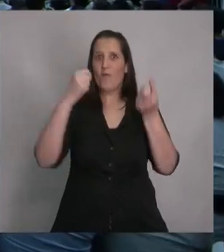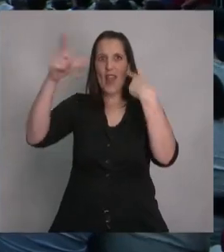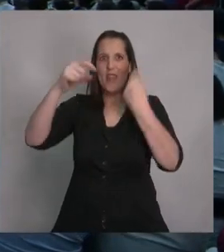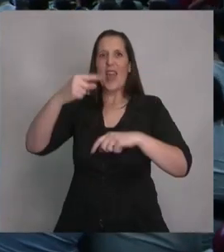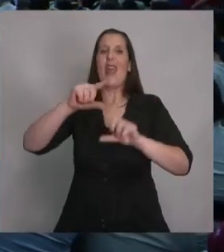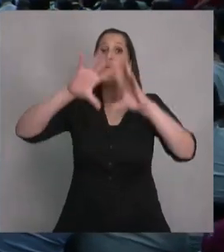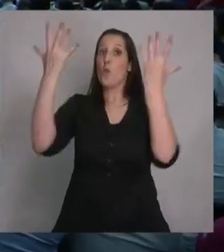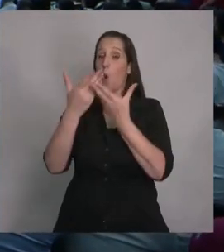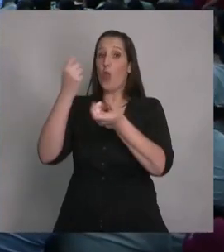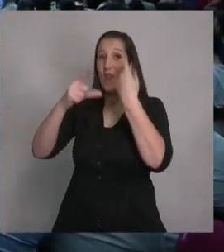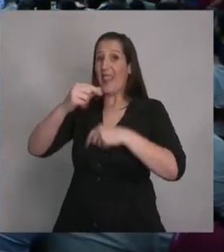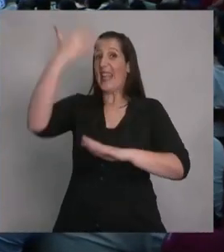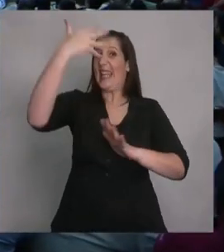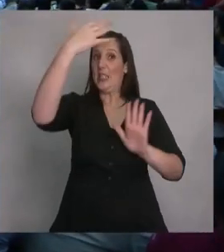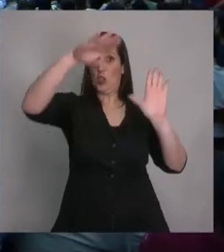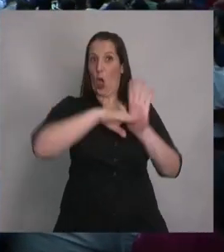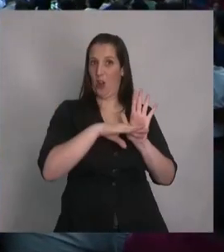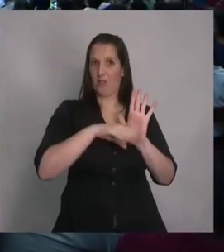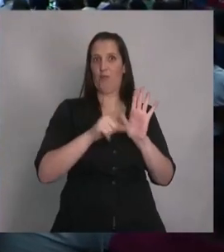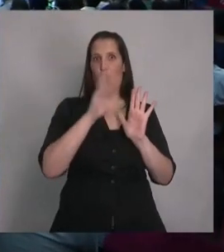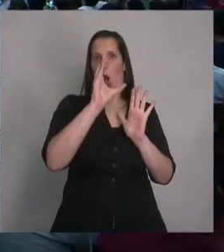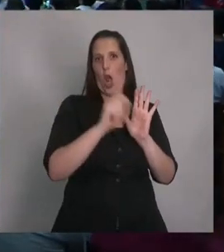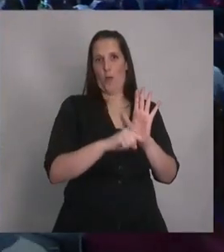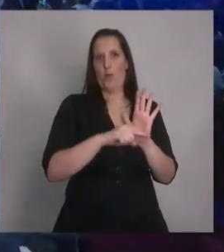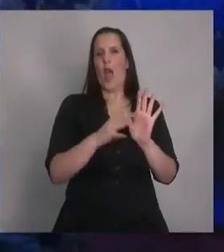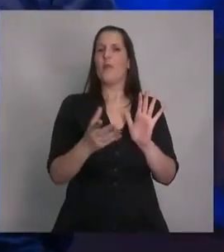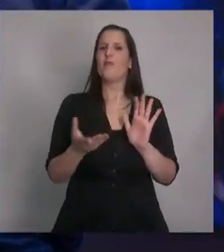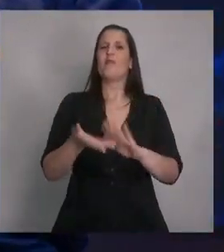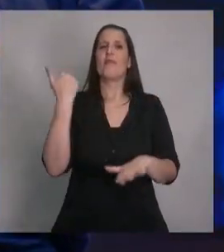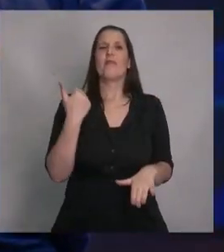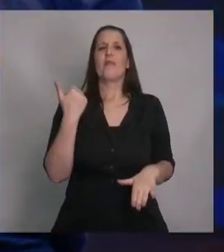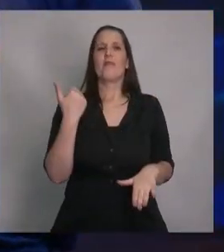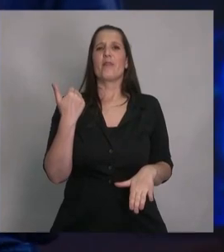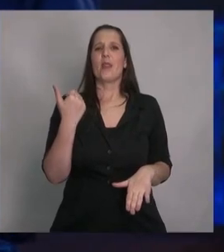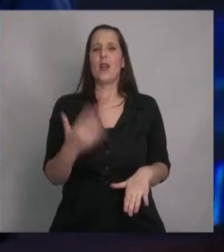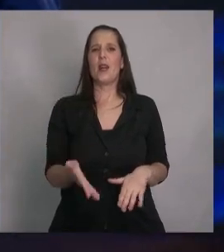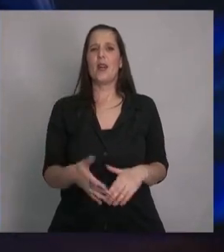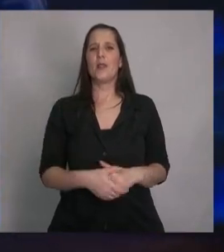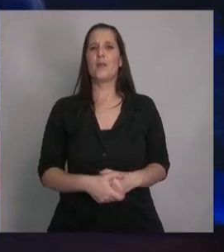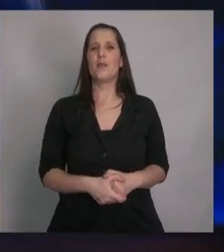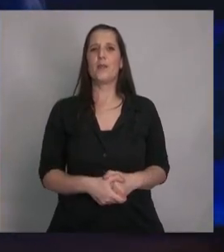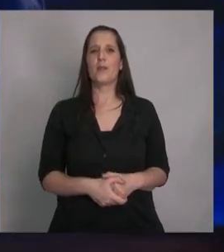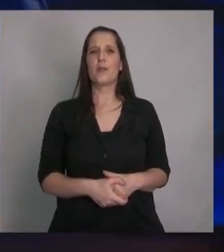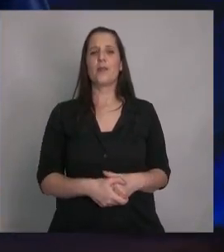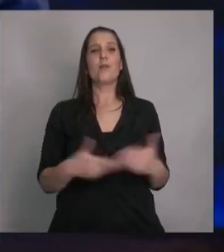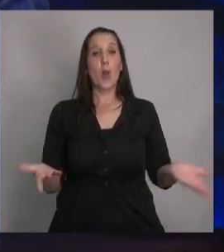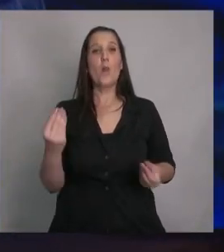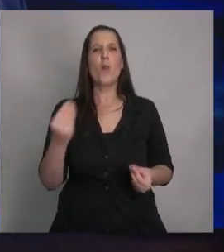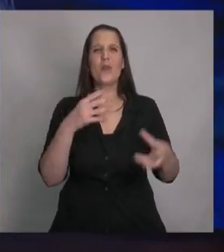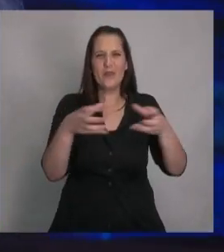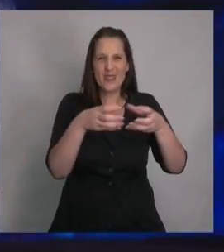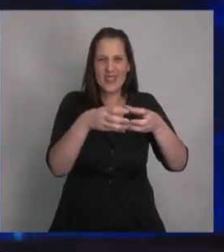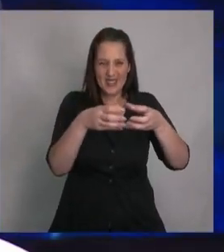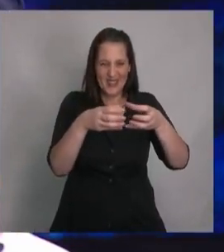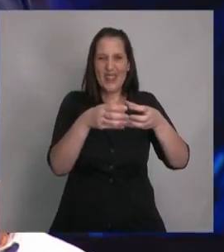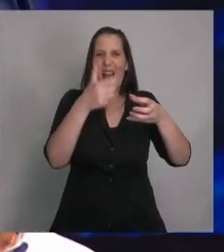la dialéctica del aguacate y el petróleo tenía que ver que coge una, porque el aguacate se nos